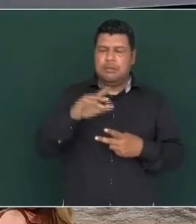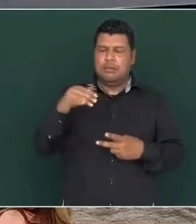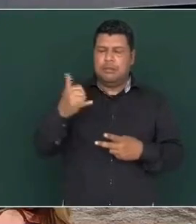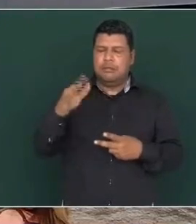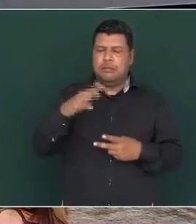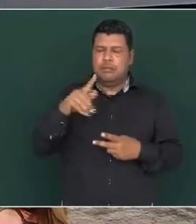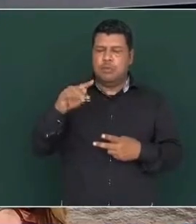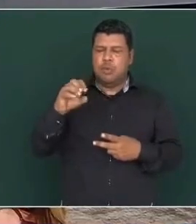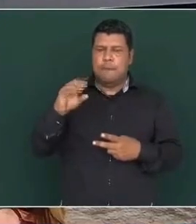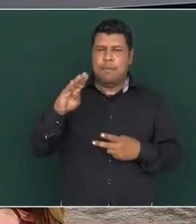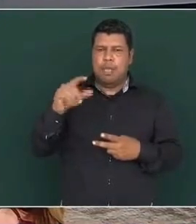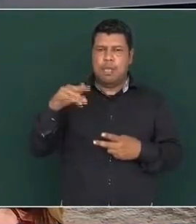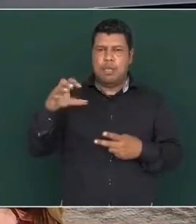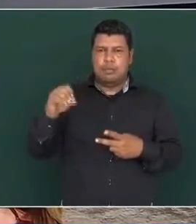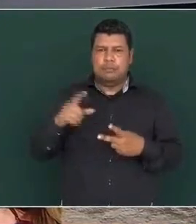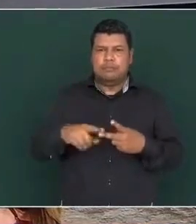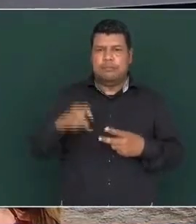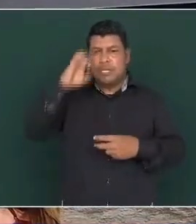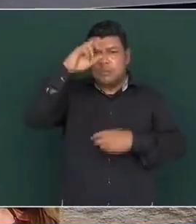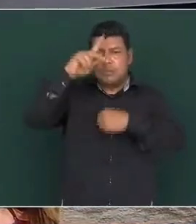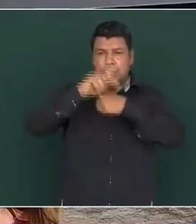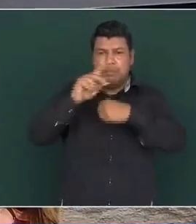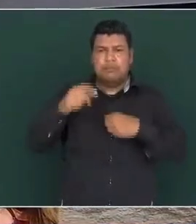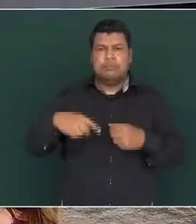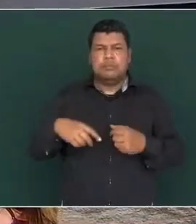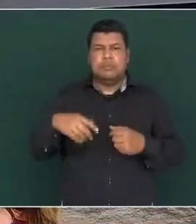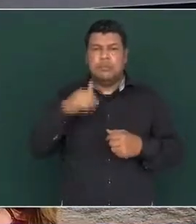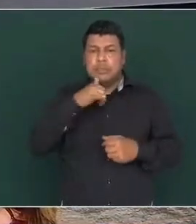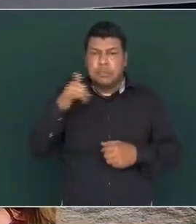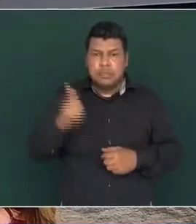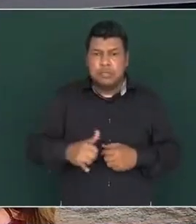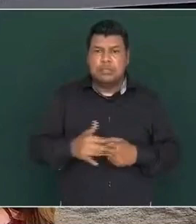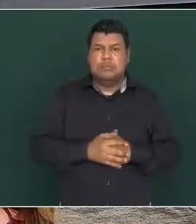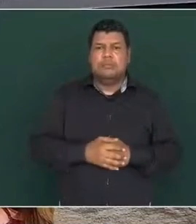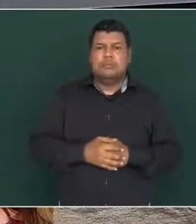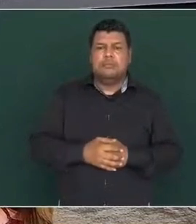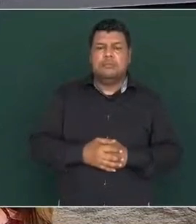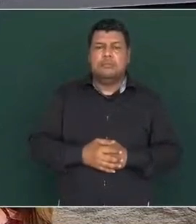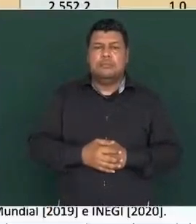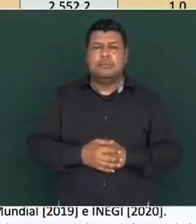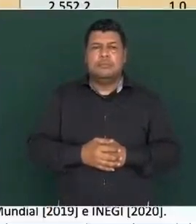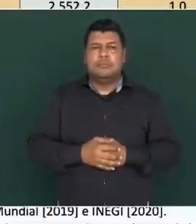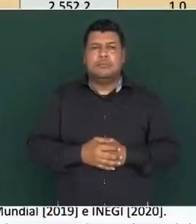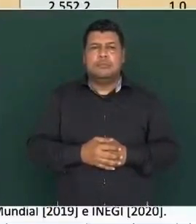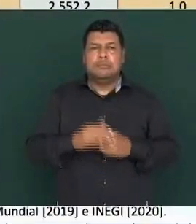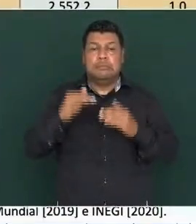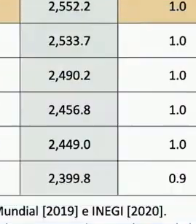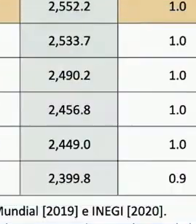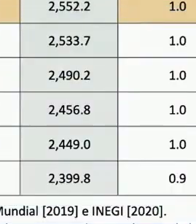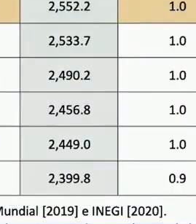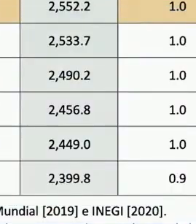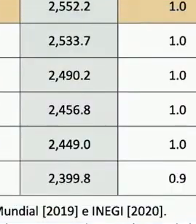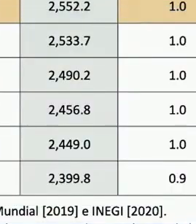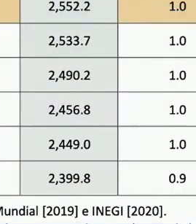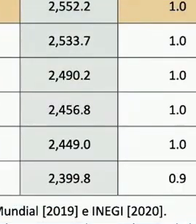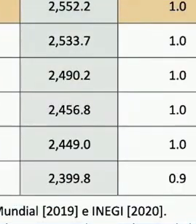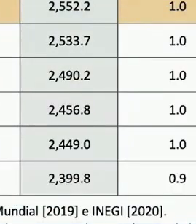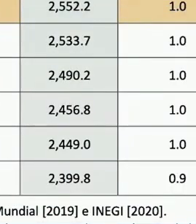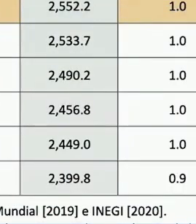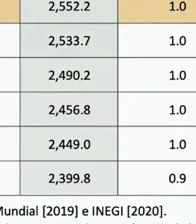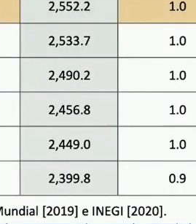todavía de Europa está arriba, Italia, que nosotros.